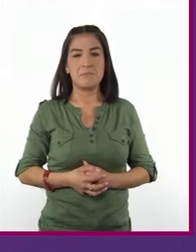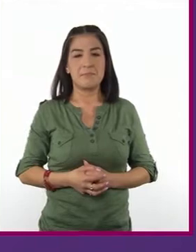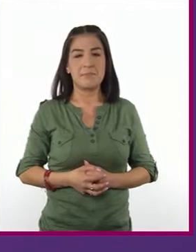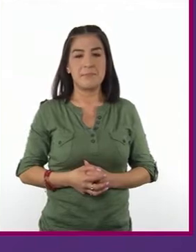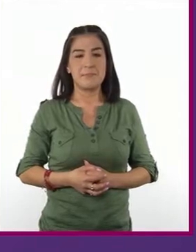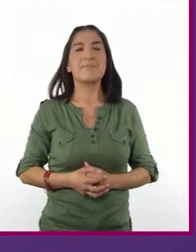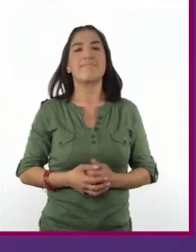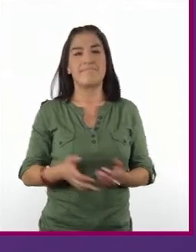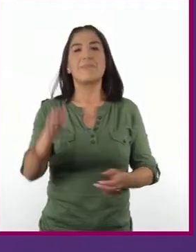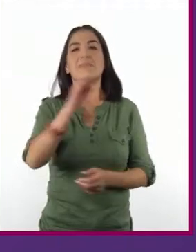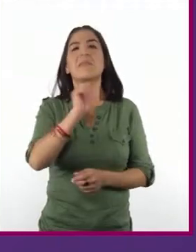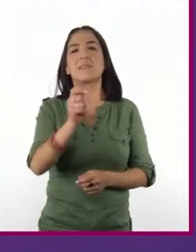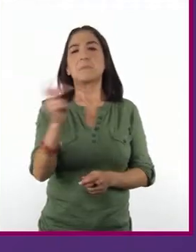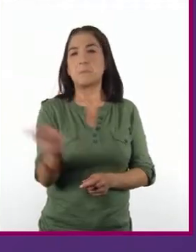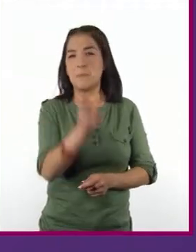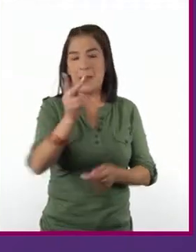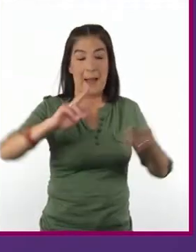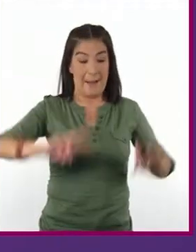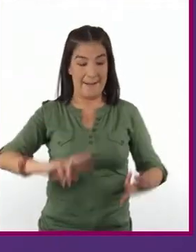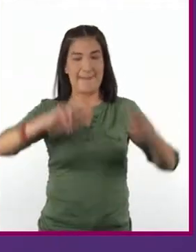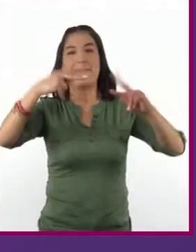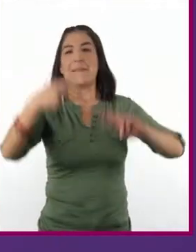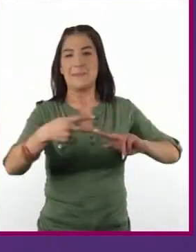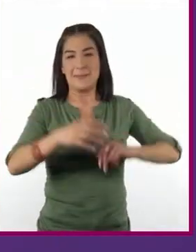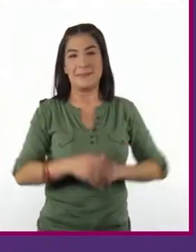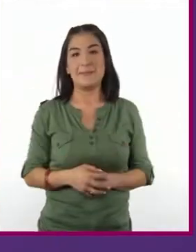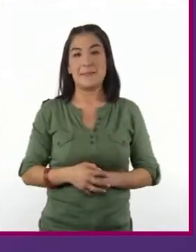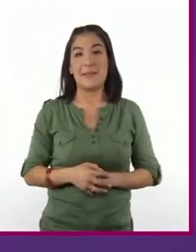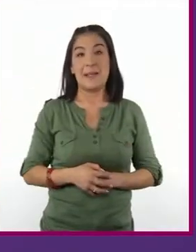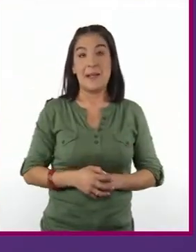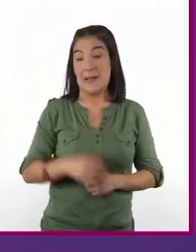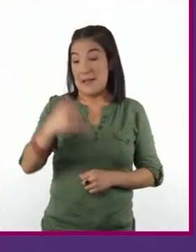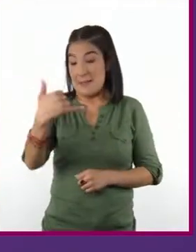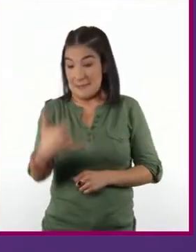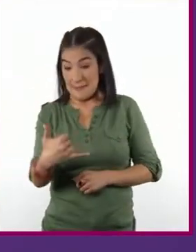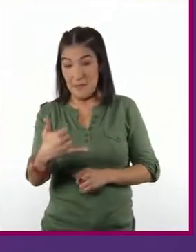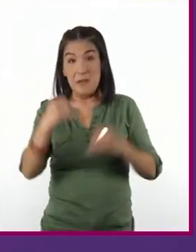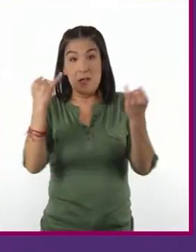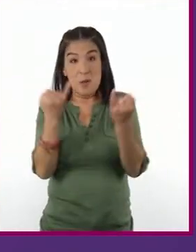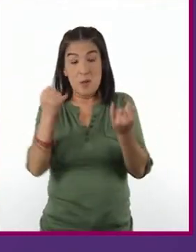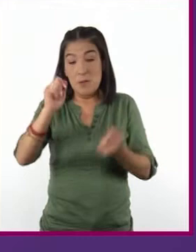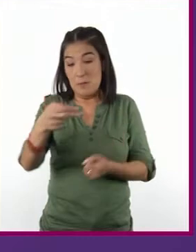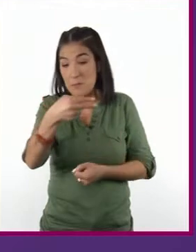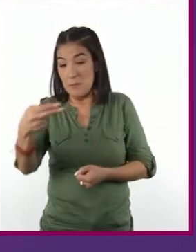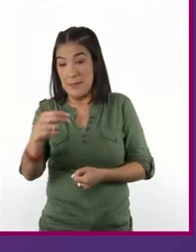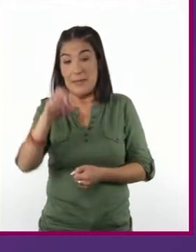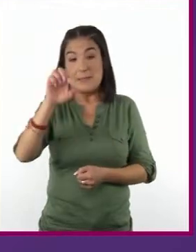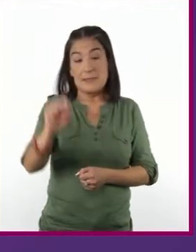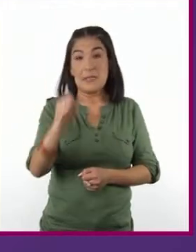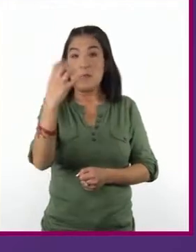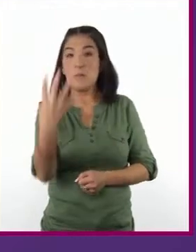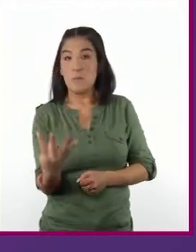Se puede hacer la pregunta inversa. Si de la máquina salió y igual a 64,